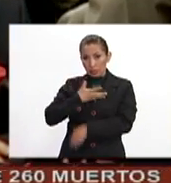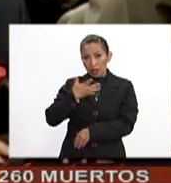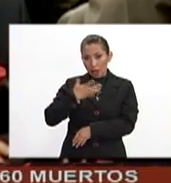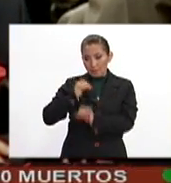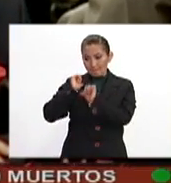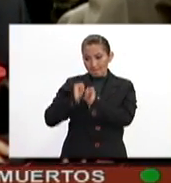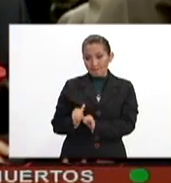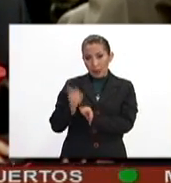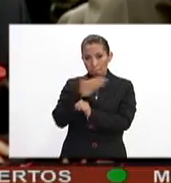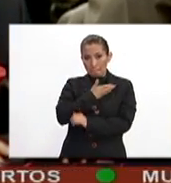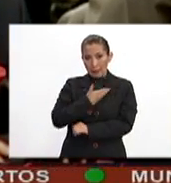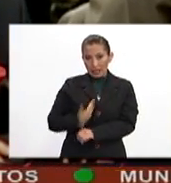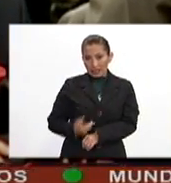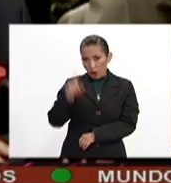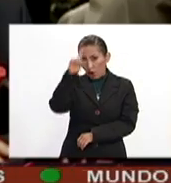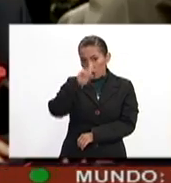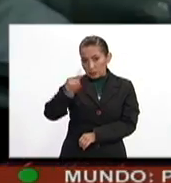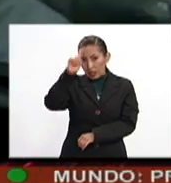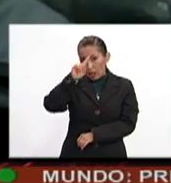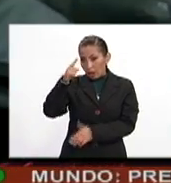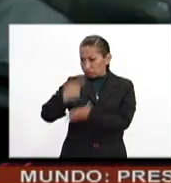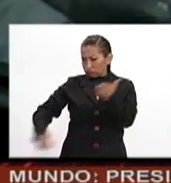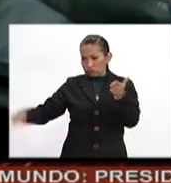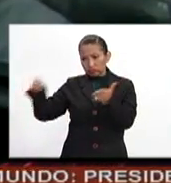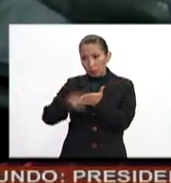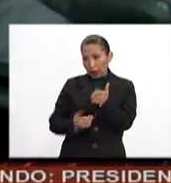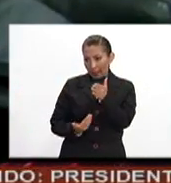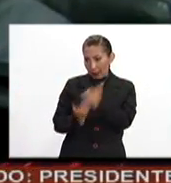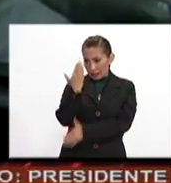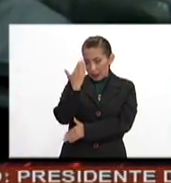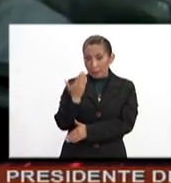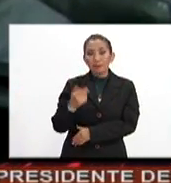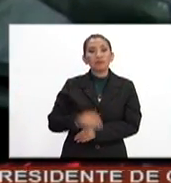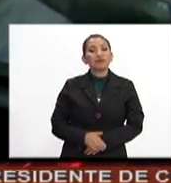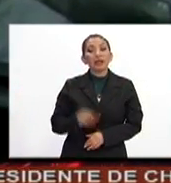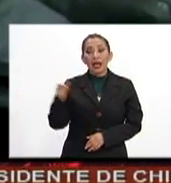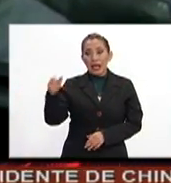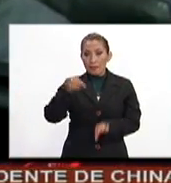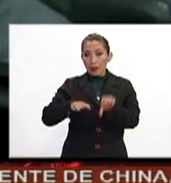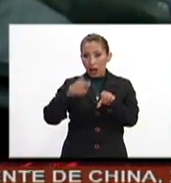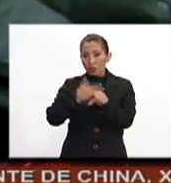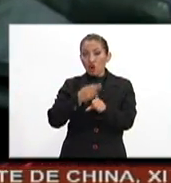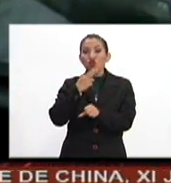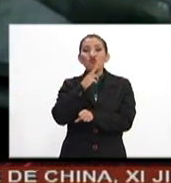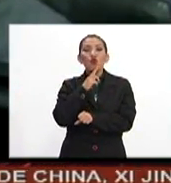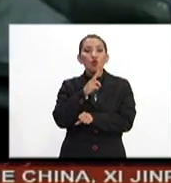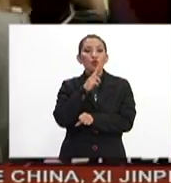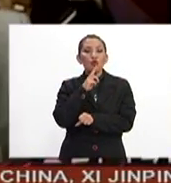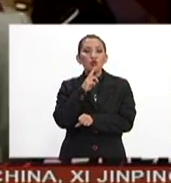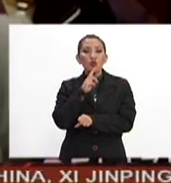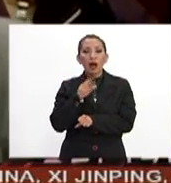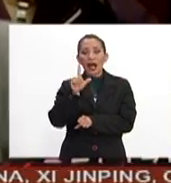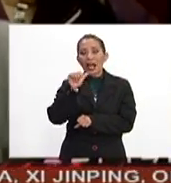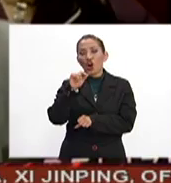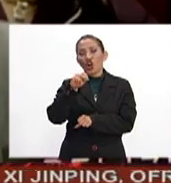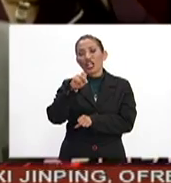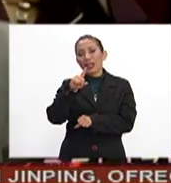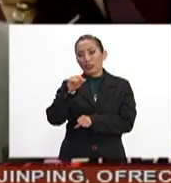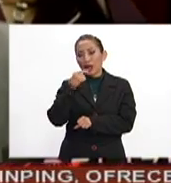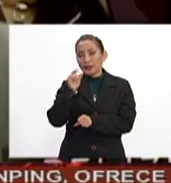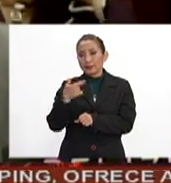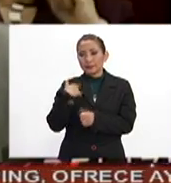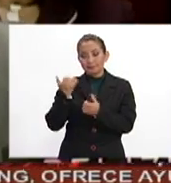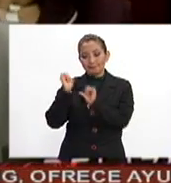la titularidad de la presidencia del Consejo, la suspendiera por la mañana. Por esto, el embajador de Honduras, Leónidas Bautista, presidió